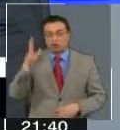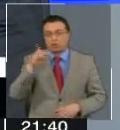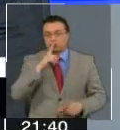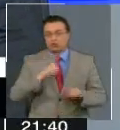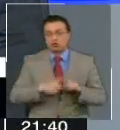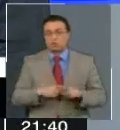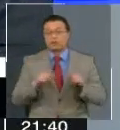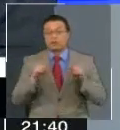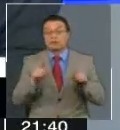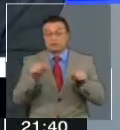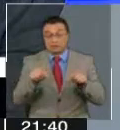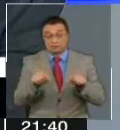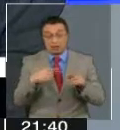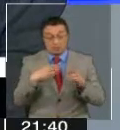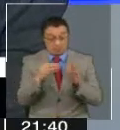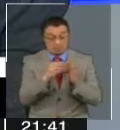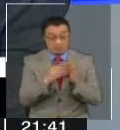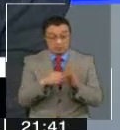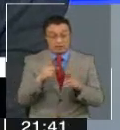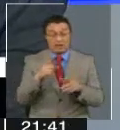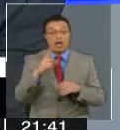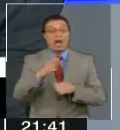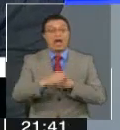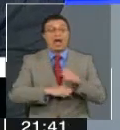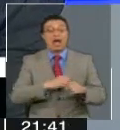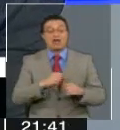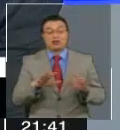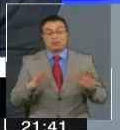No recuerdo el nombre. Porque esto es una minuta interna del año